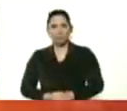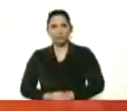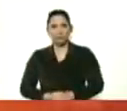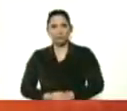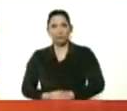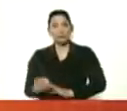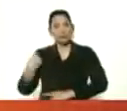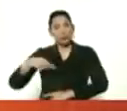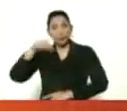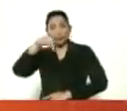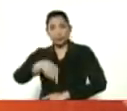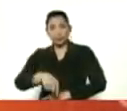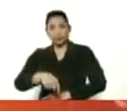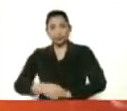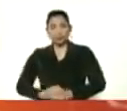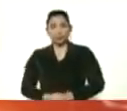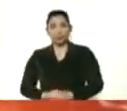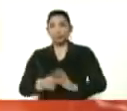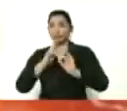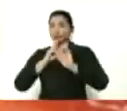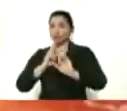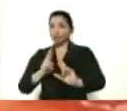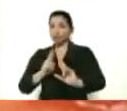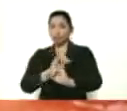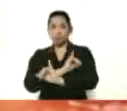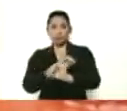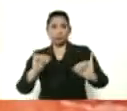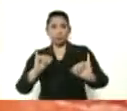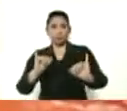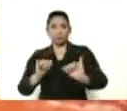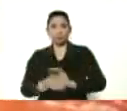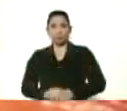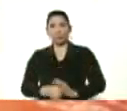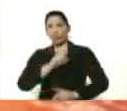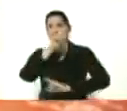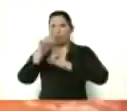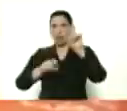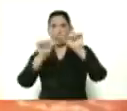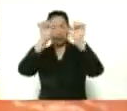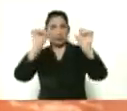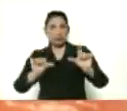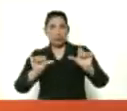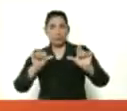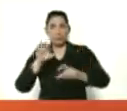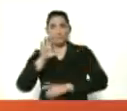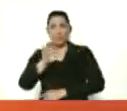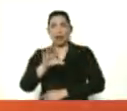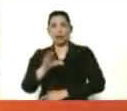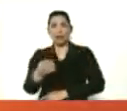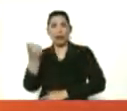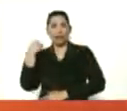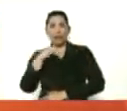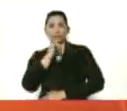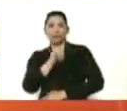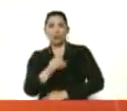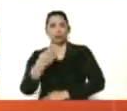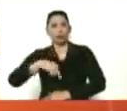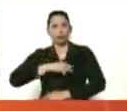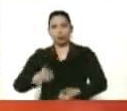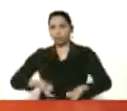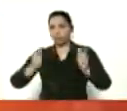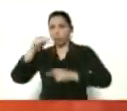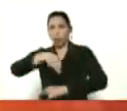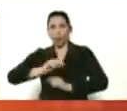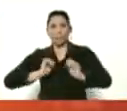Tengo aquí los resultados preliminares de la encuesta del Sistema Patria que ayer anuncié y que hemos activado el día de hoy.